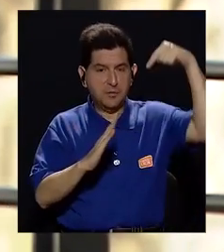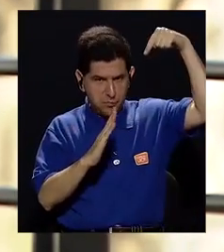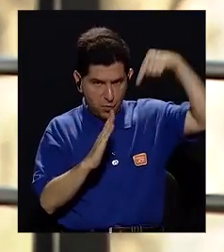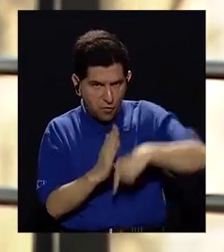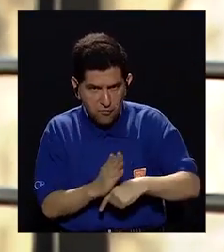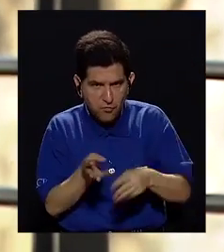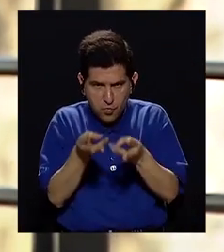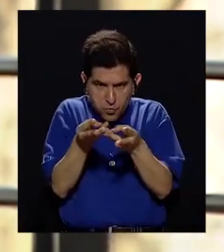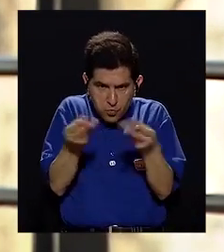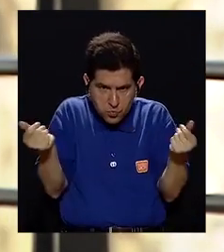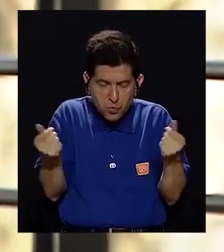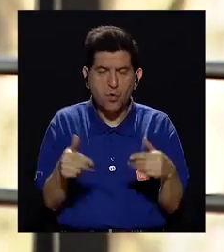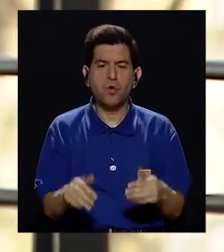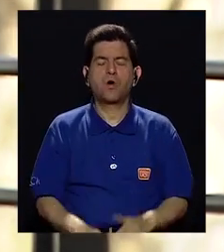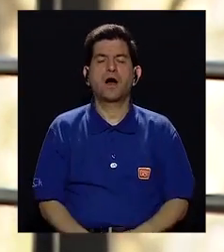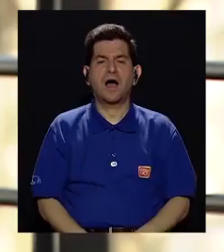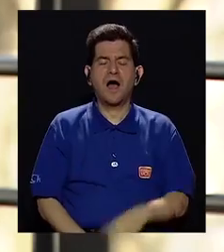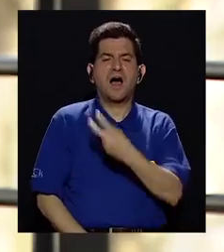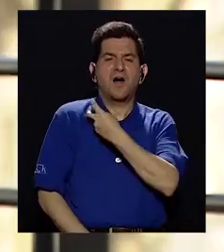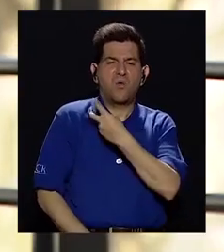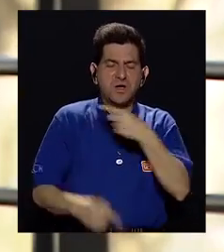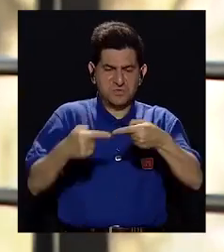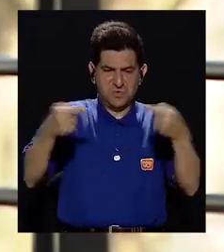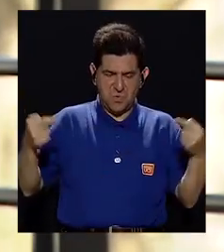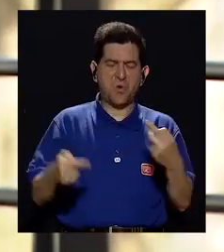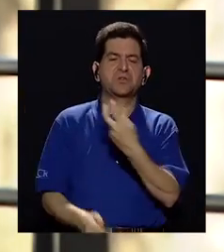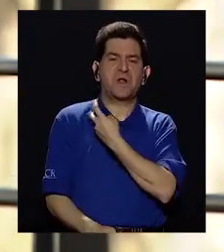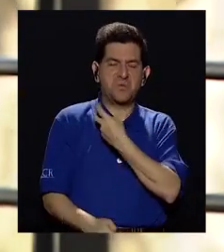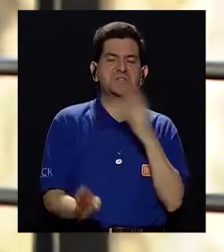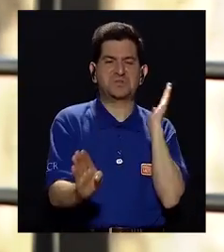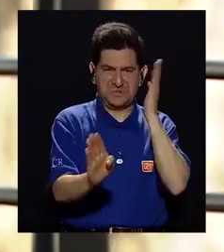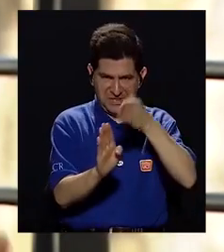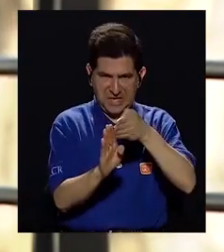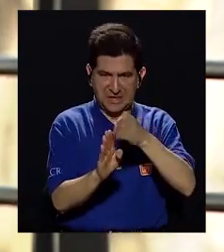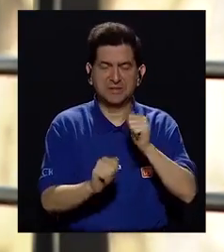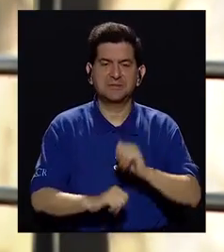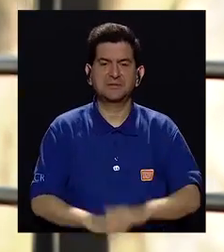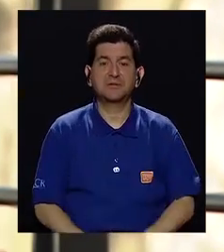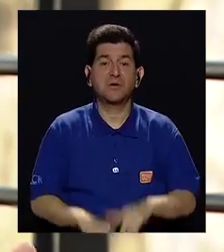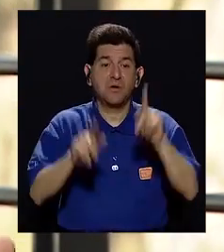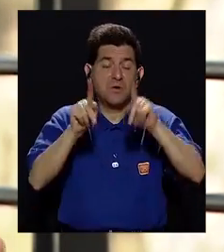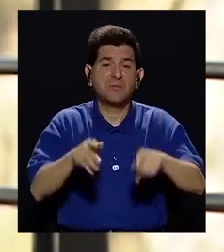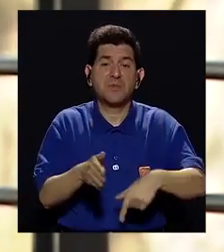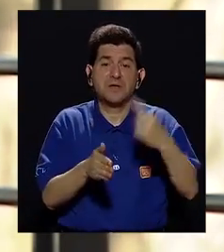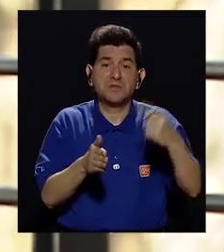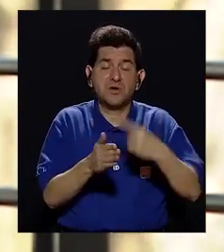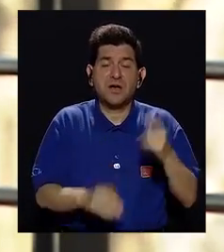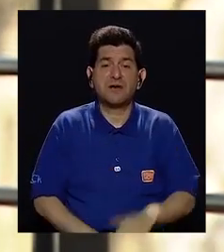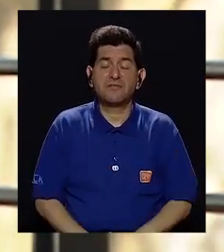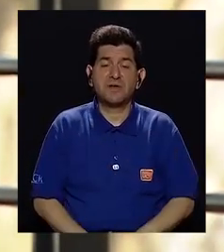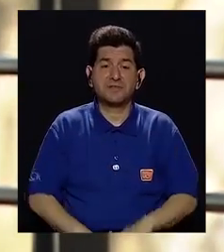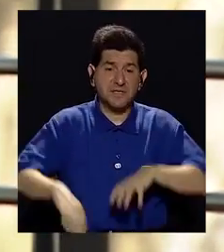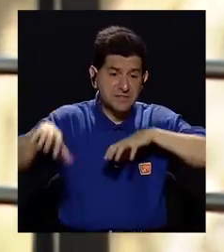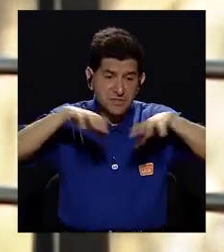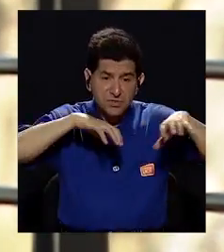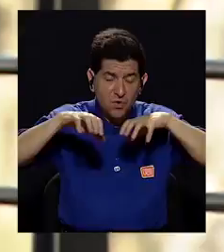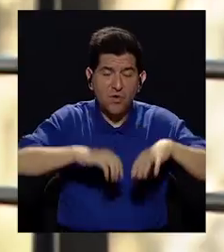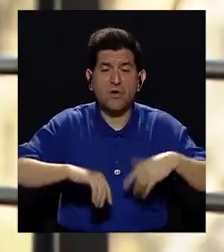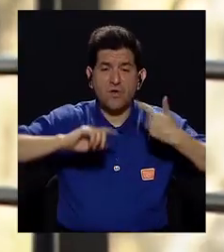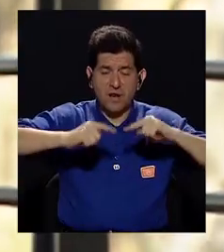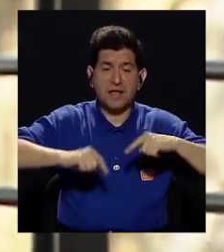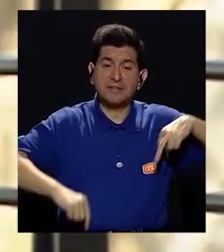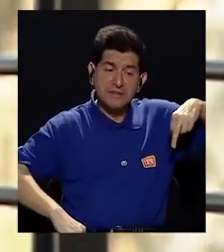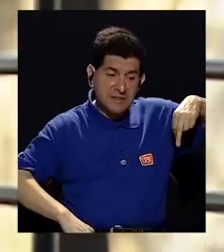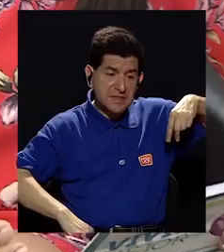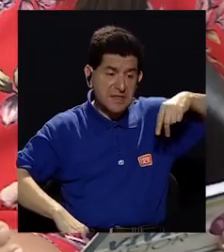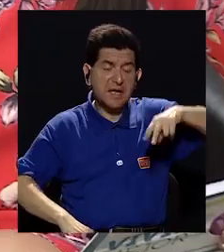desgaste severo es cuando ya normalmente está en contacto el hueso con el hueso. Y entonces estas personas a veces tienen dolor con la actividad, pero la actividad ya puede